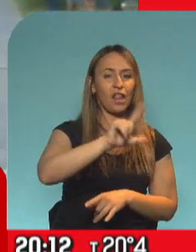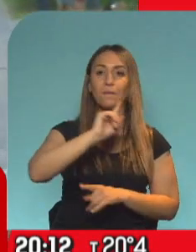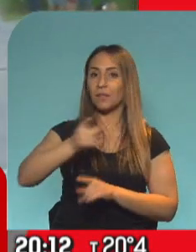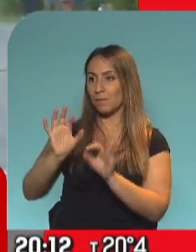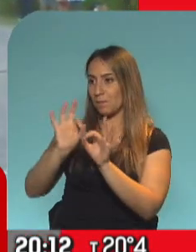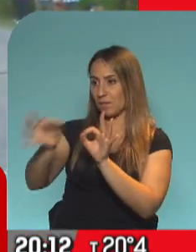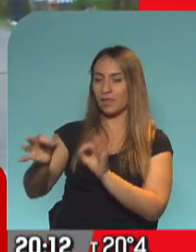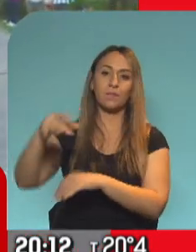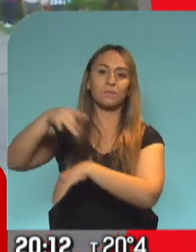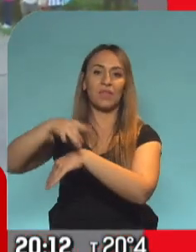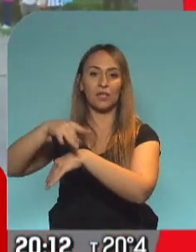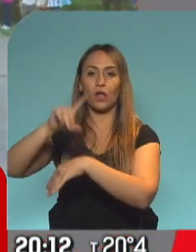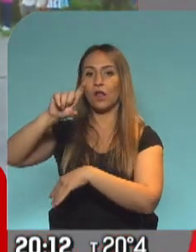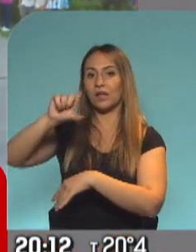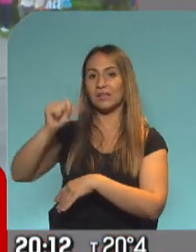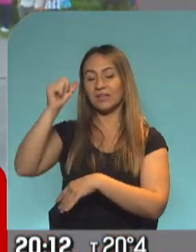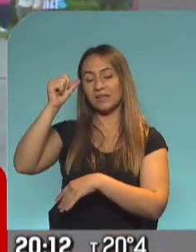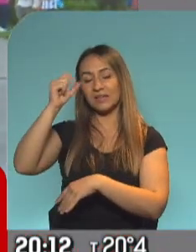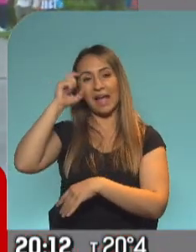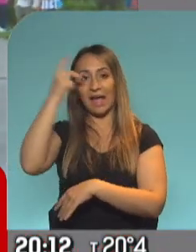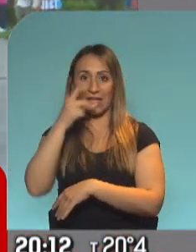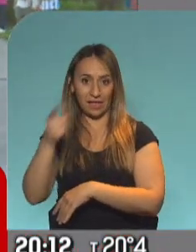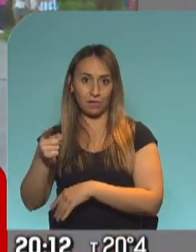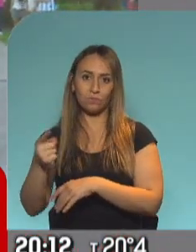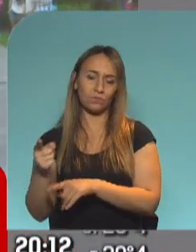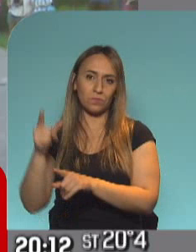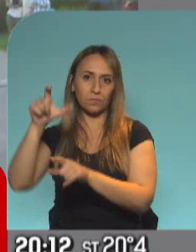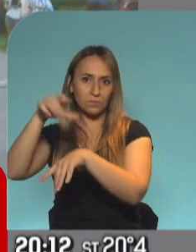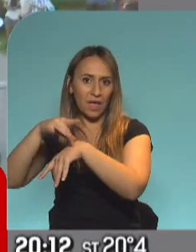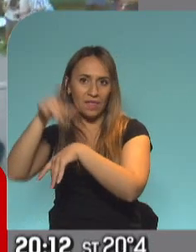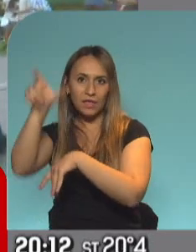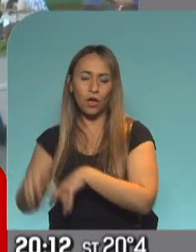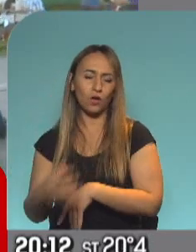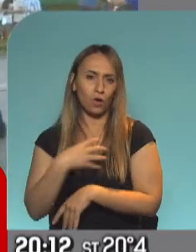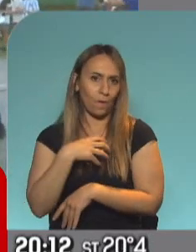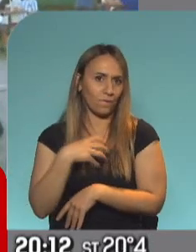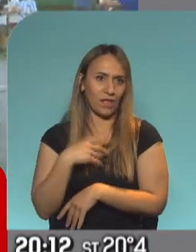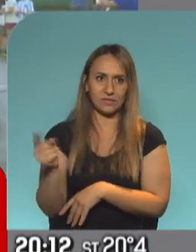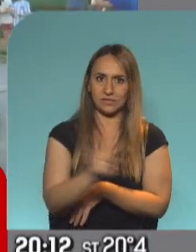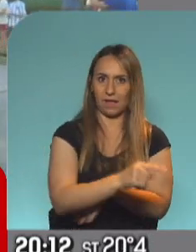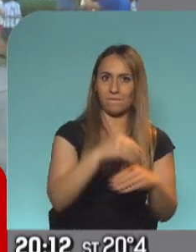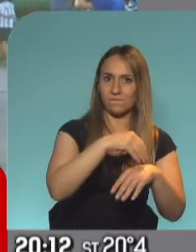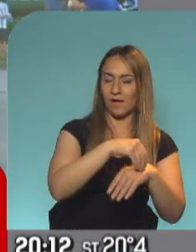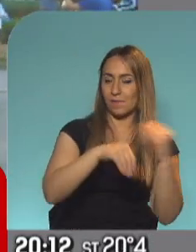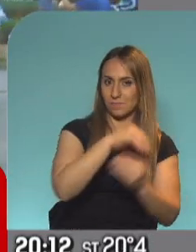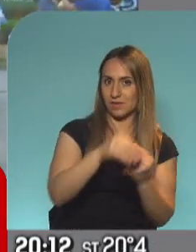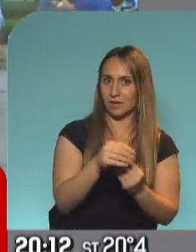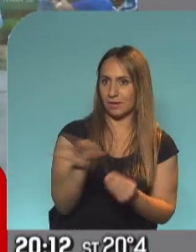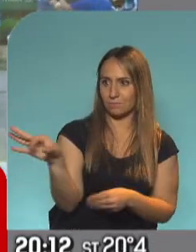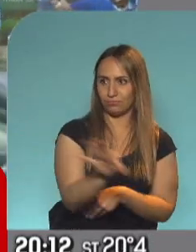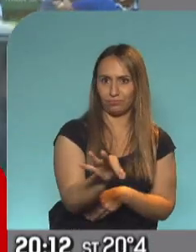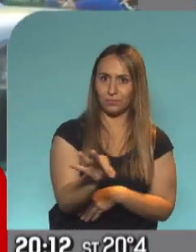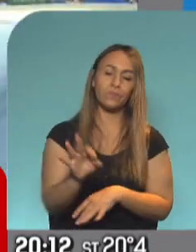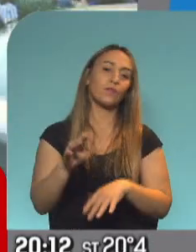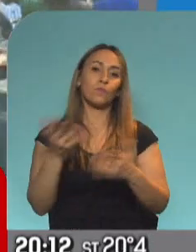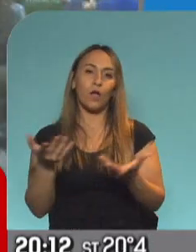alguna manera de la familia y que de alguna manera ya dio su punto de vista en lo que fue la previa a la operación y que eso marcaba el camino para